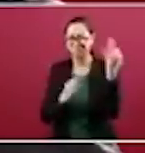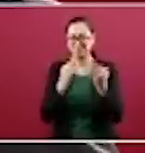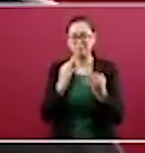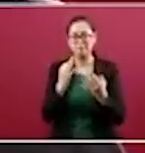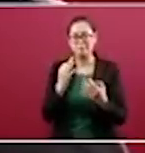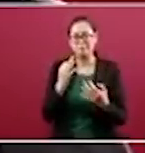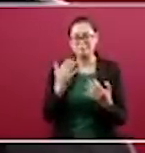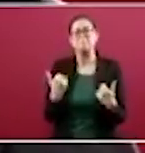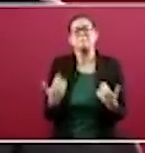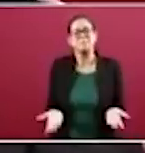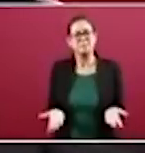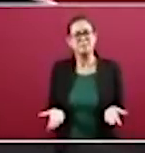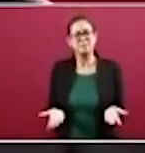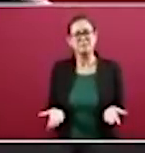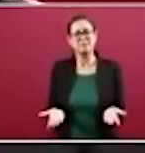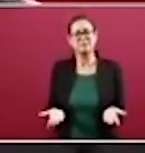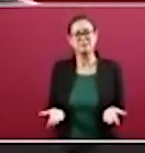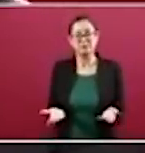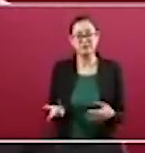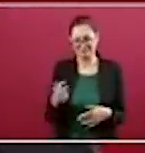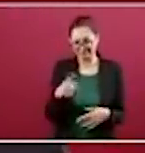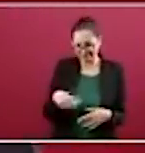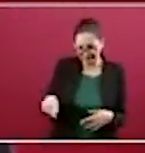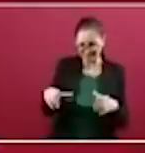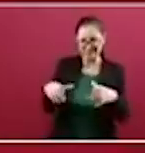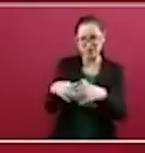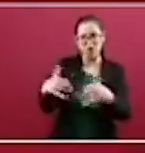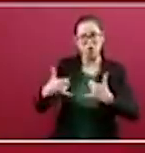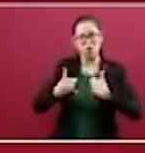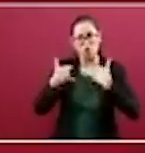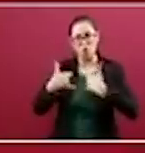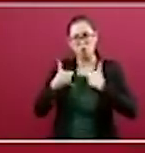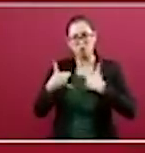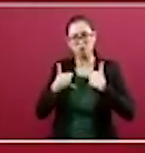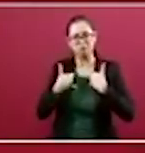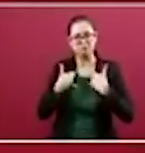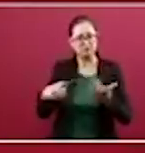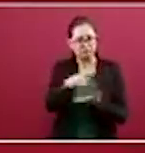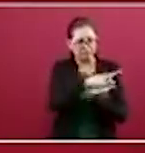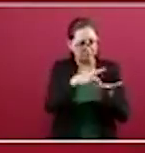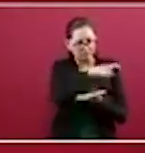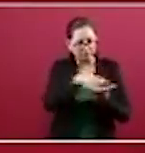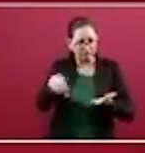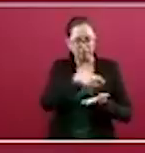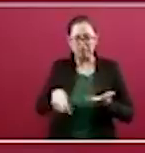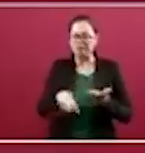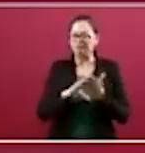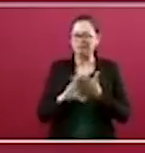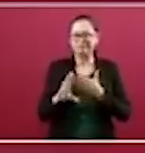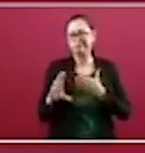para que los jóvenes no consuman